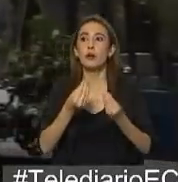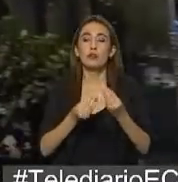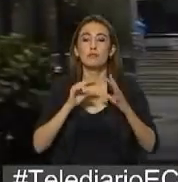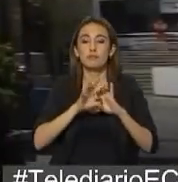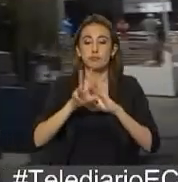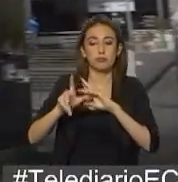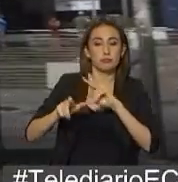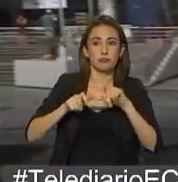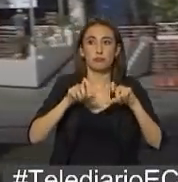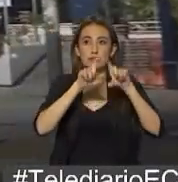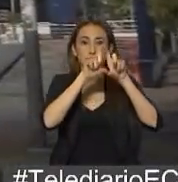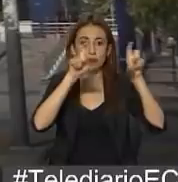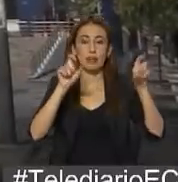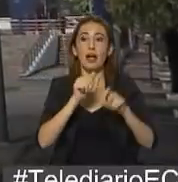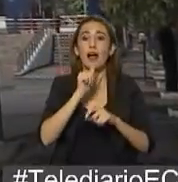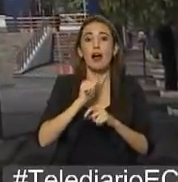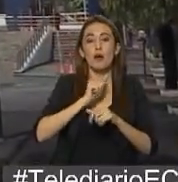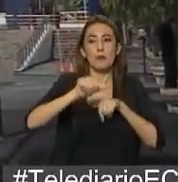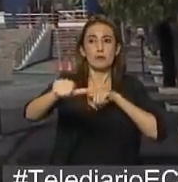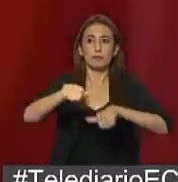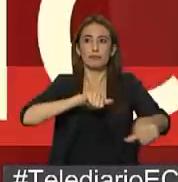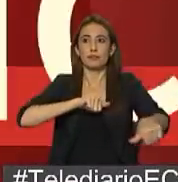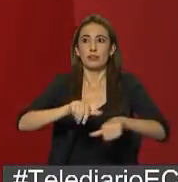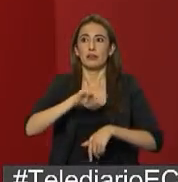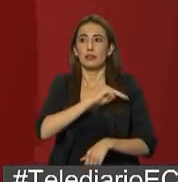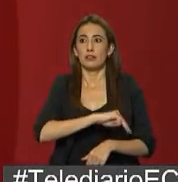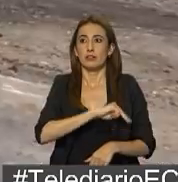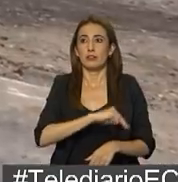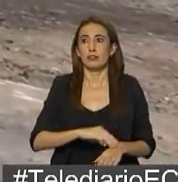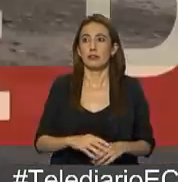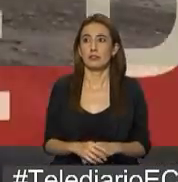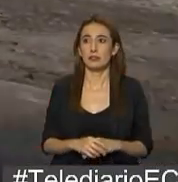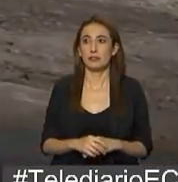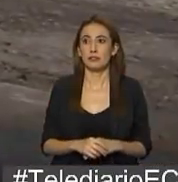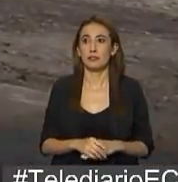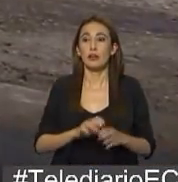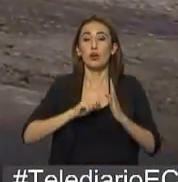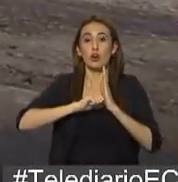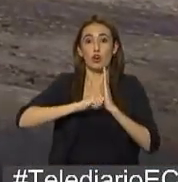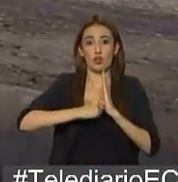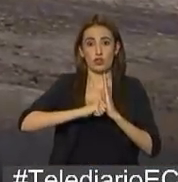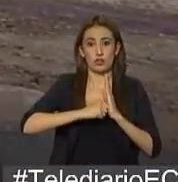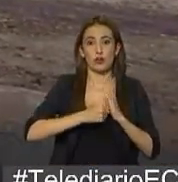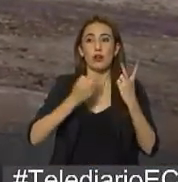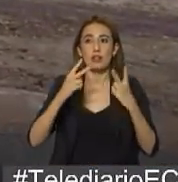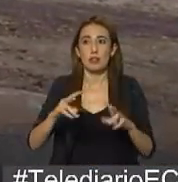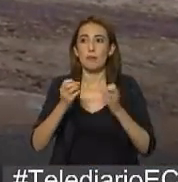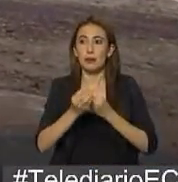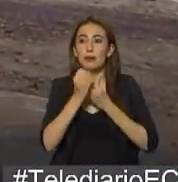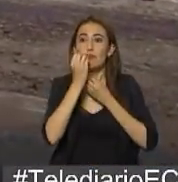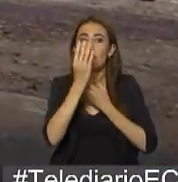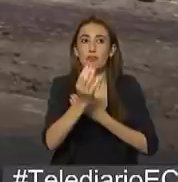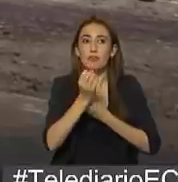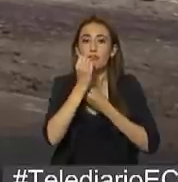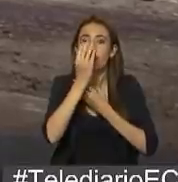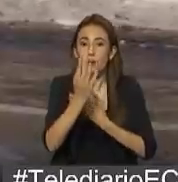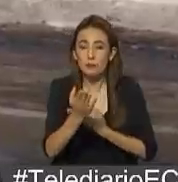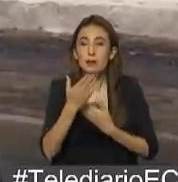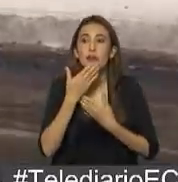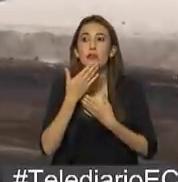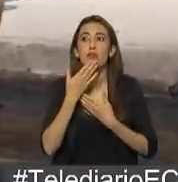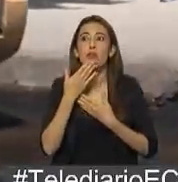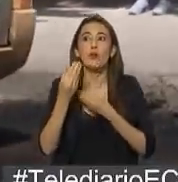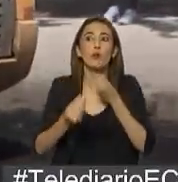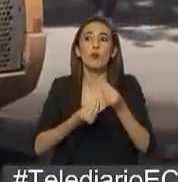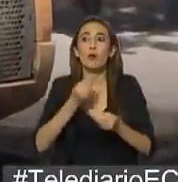de corrupción que salpican a la administración municipal. La Contraloría General del Estado emitió un informe con indicios de responsabilidad penal por